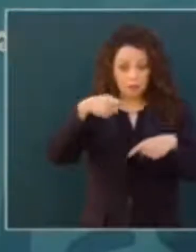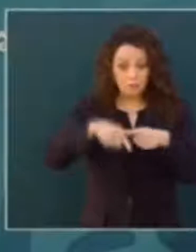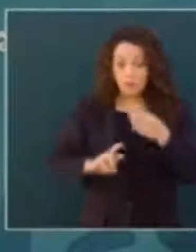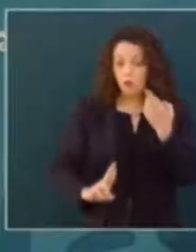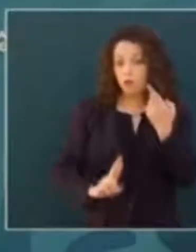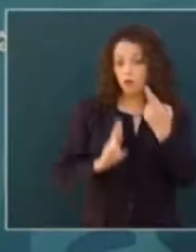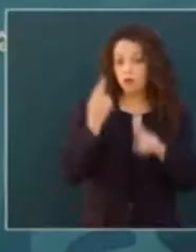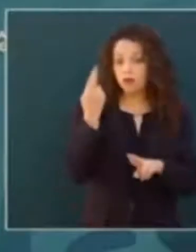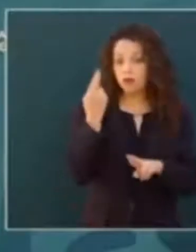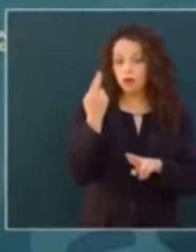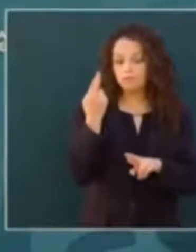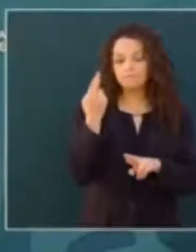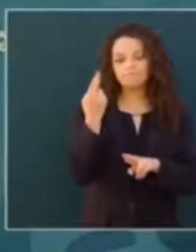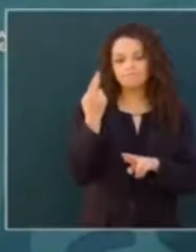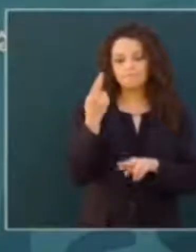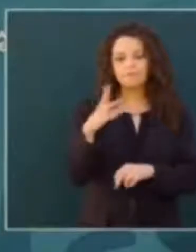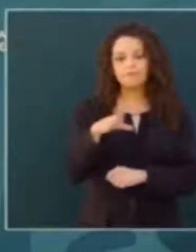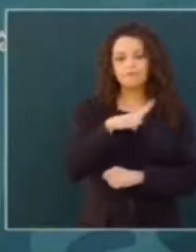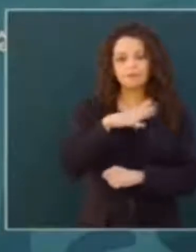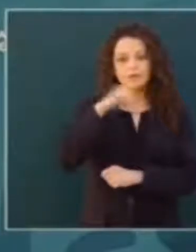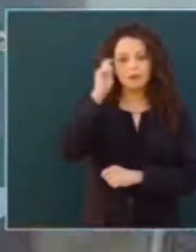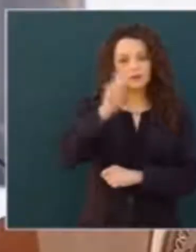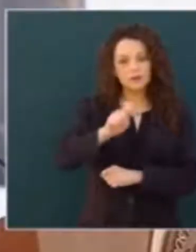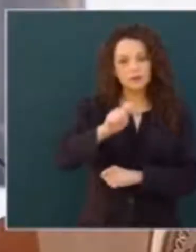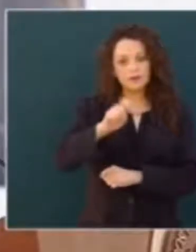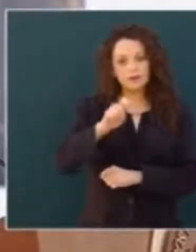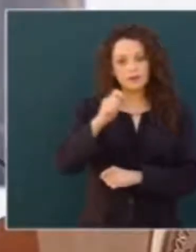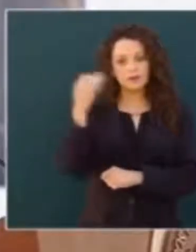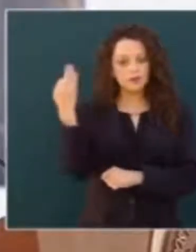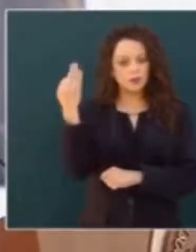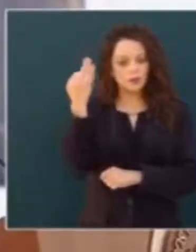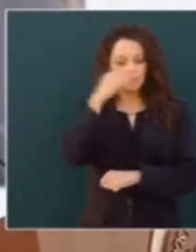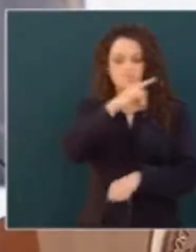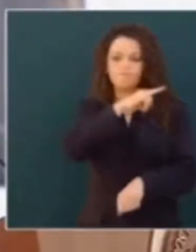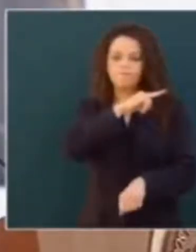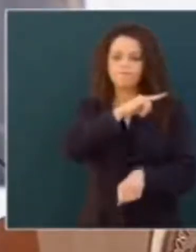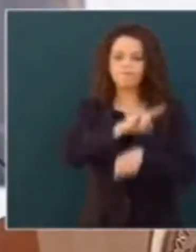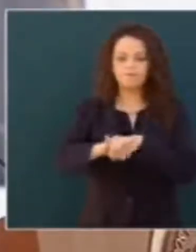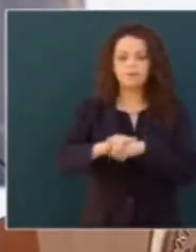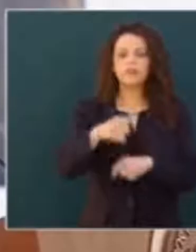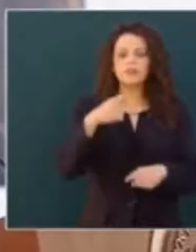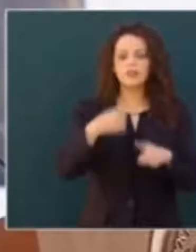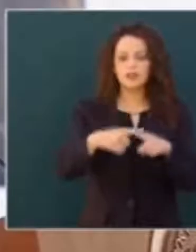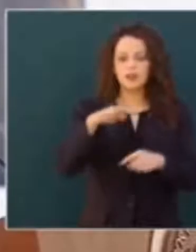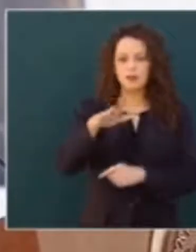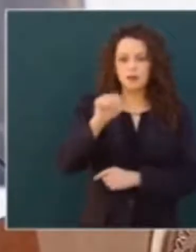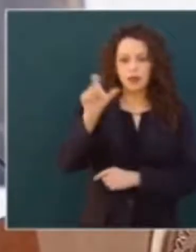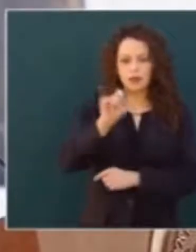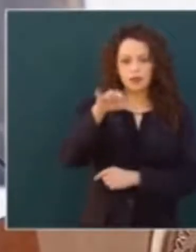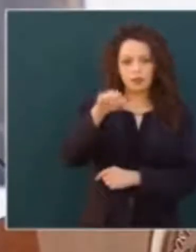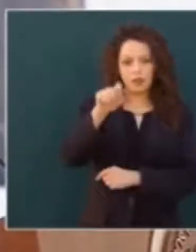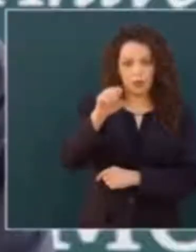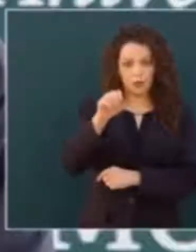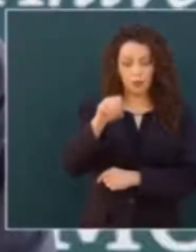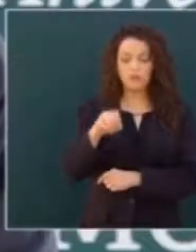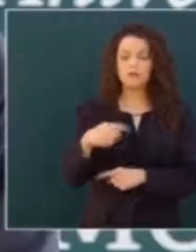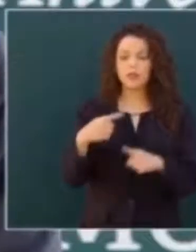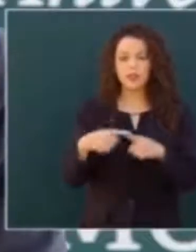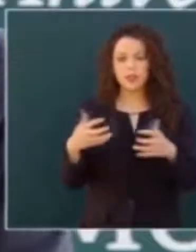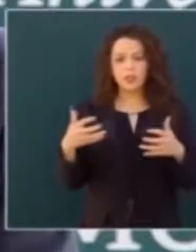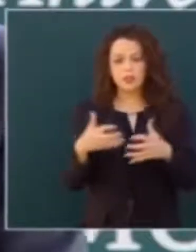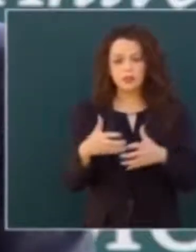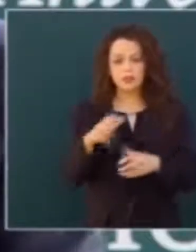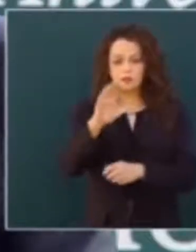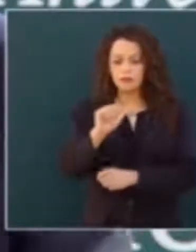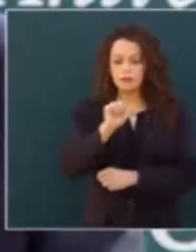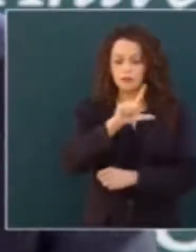vio traicionado por el maximato, una simulación impuesta por Calles